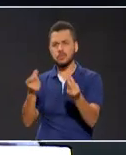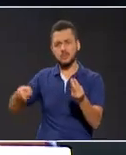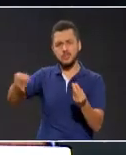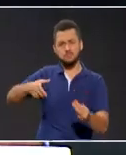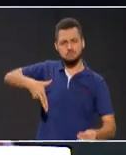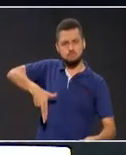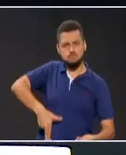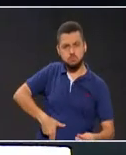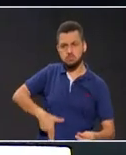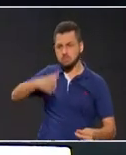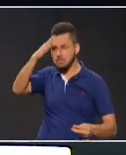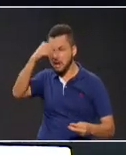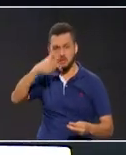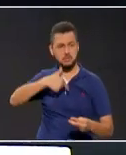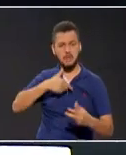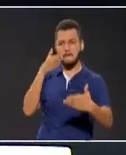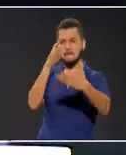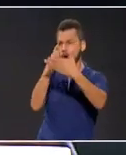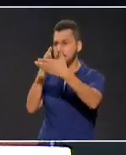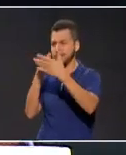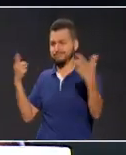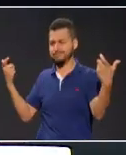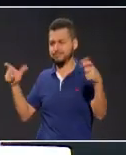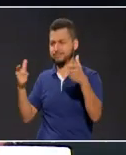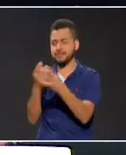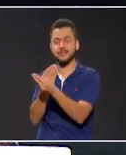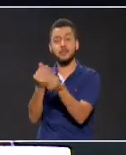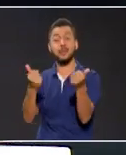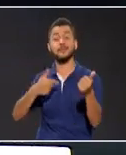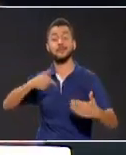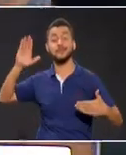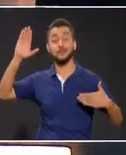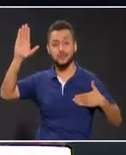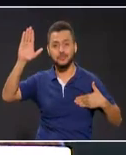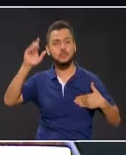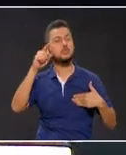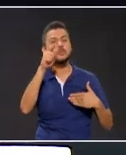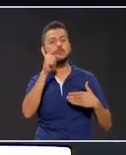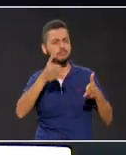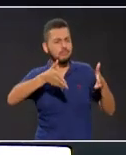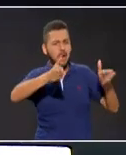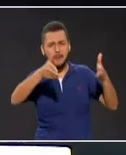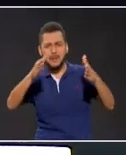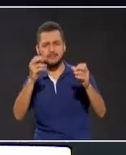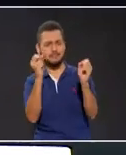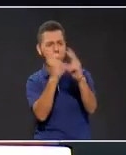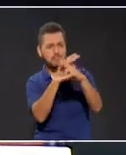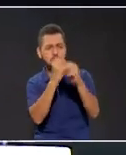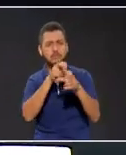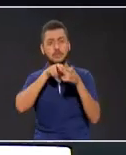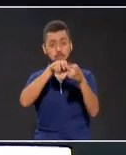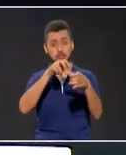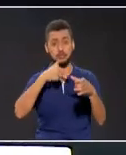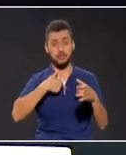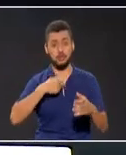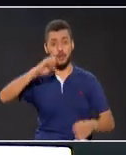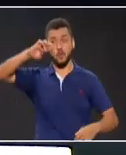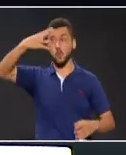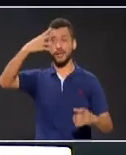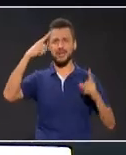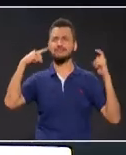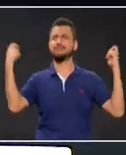rentas. Vamos a hacer 3 rutas N más para que haya más empleo y todo esto ligado a la cuarta revolución. Por eso,